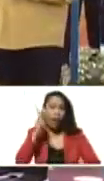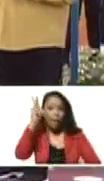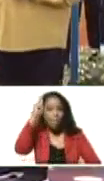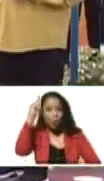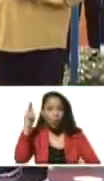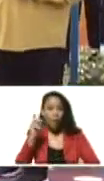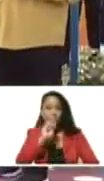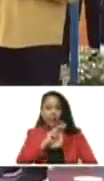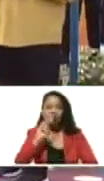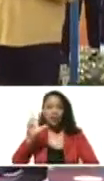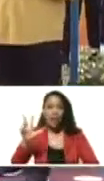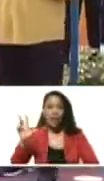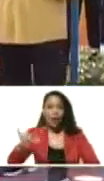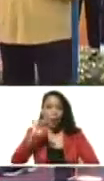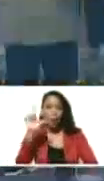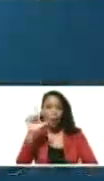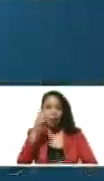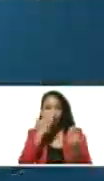julio, adelante.